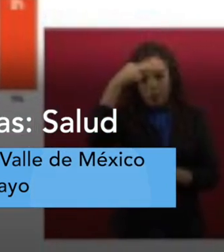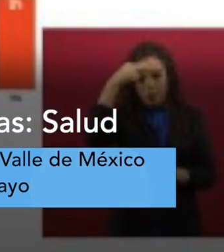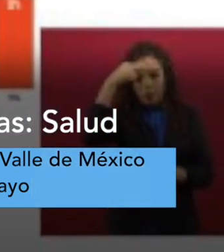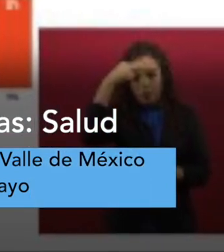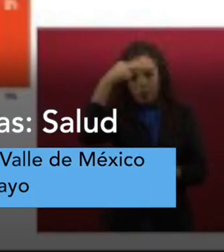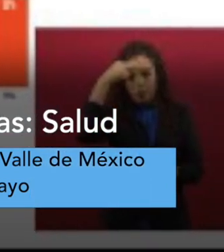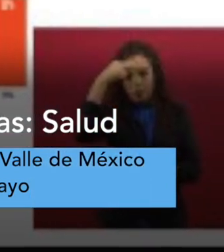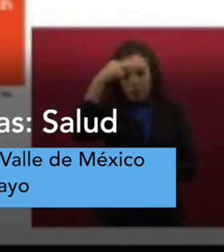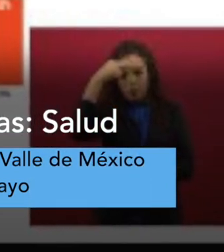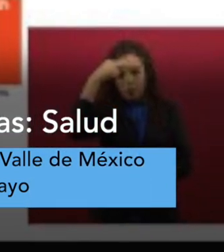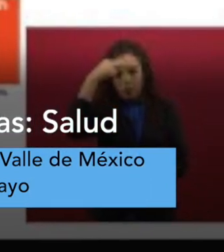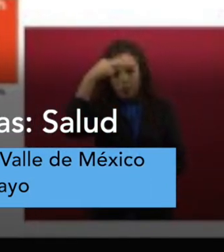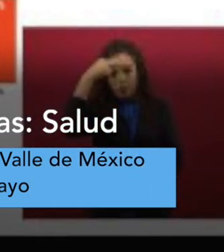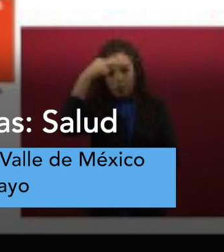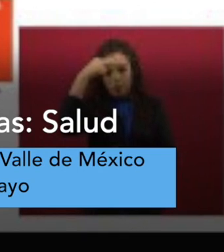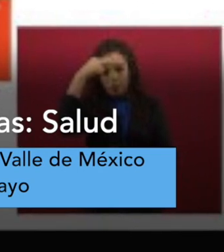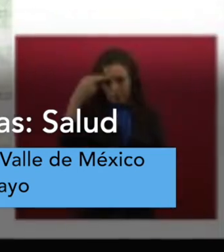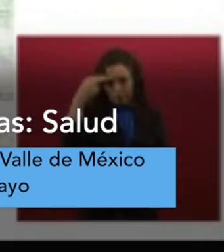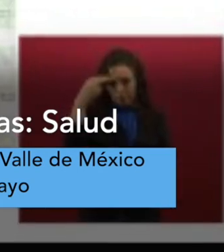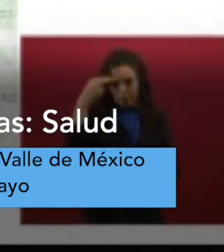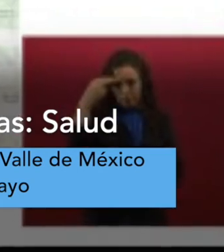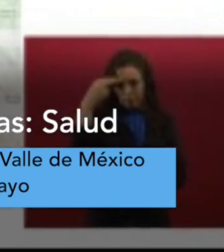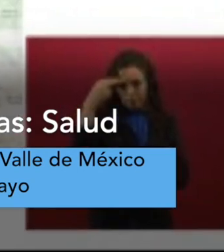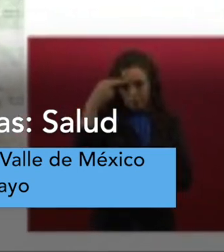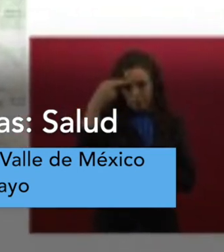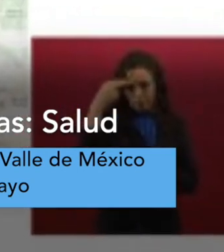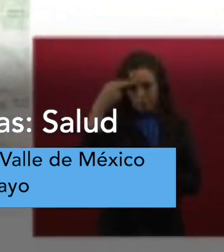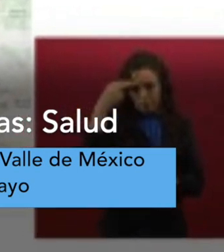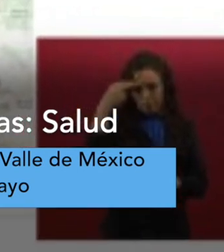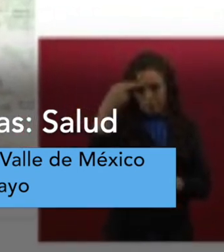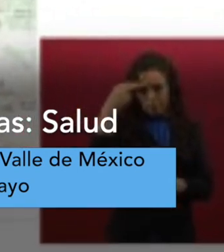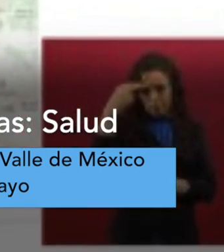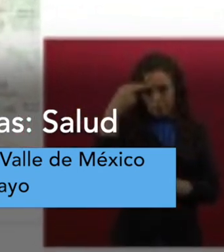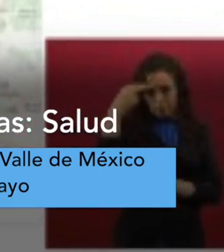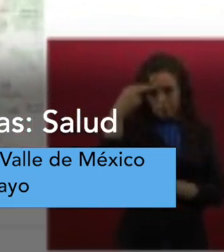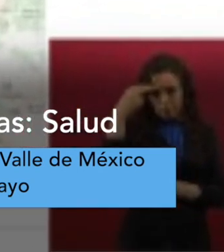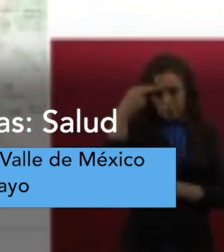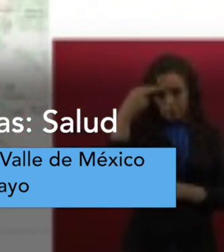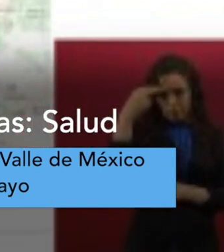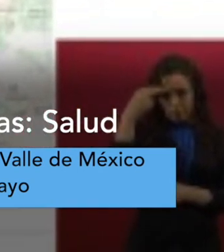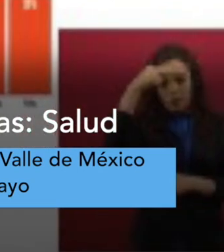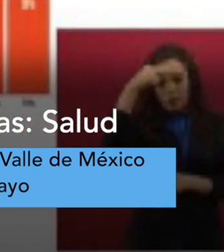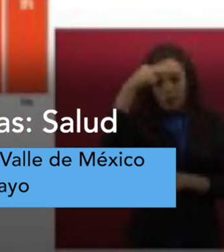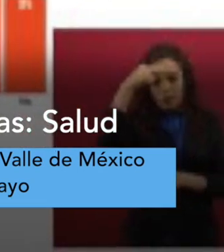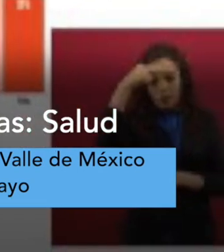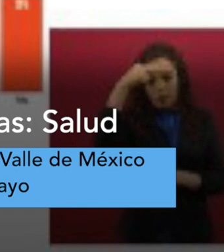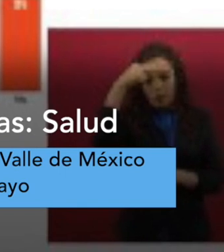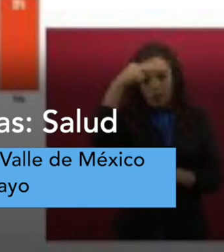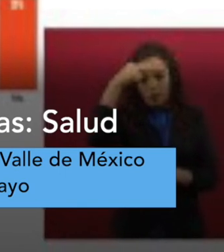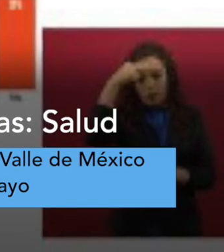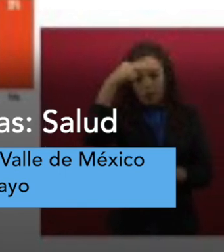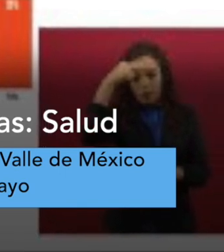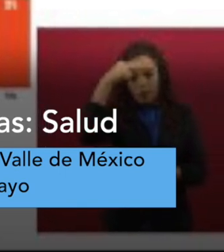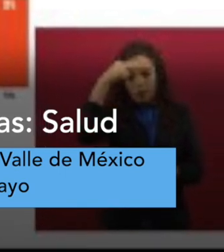zonas urbanas: Valle de México, Cancún, Culiacán, Tijuana y Villahermosa. También dijo que en ciudades como Guadalajara se ha